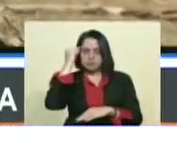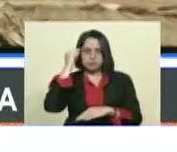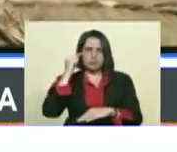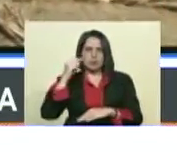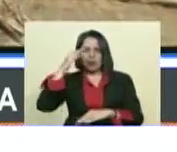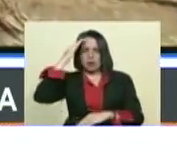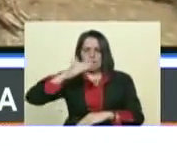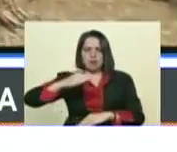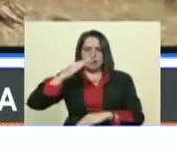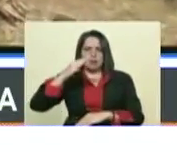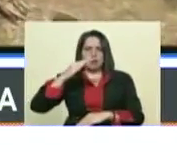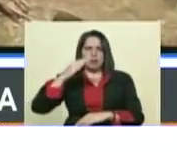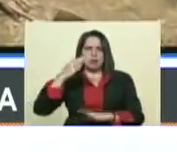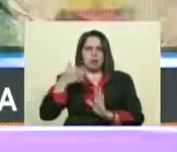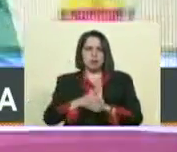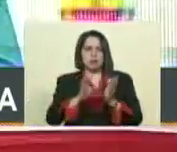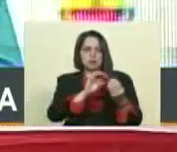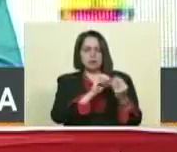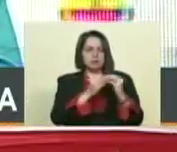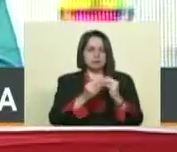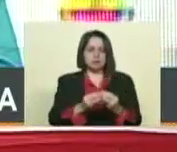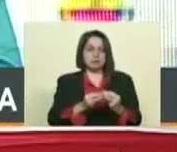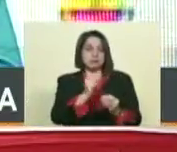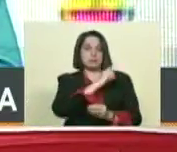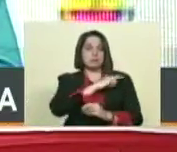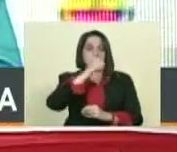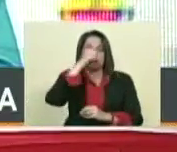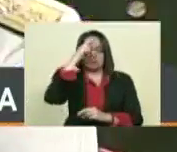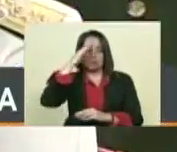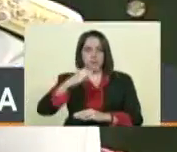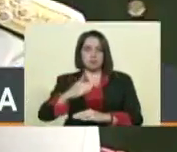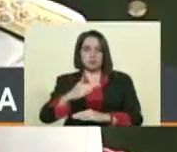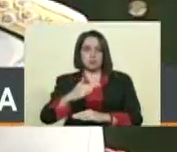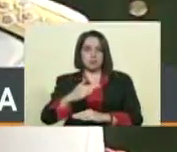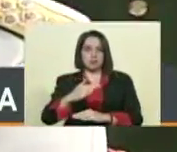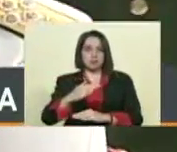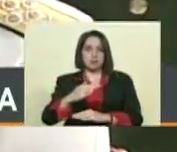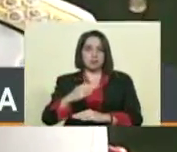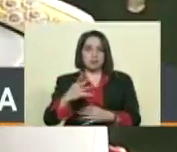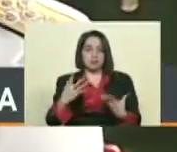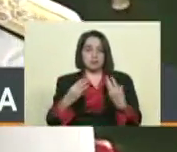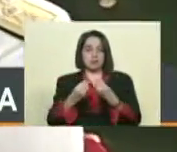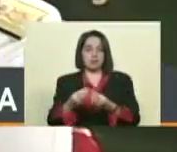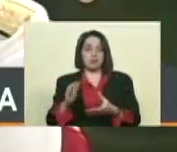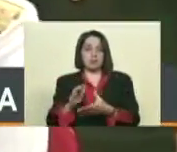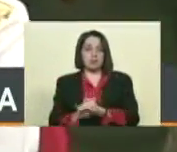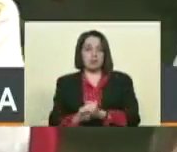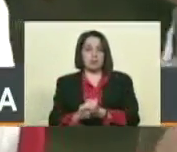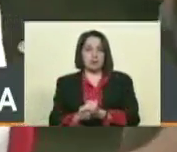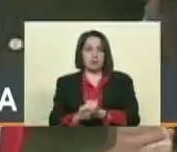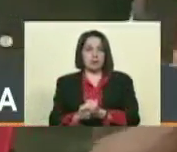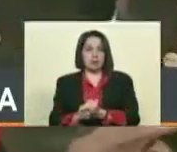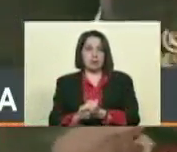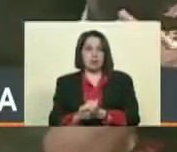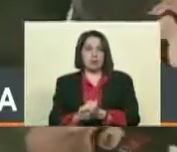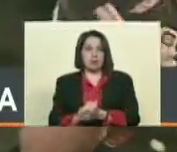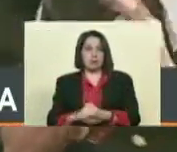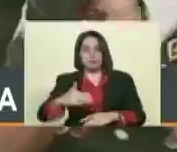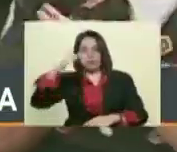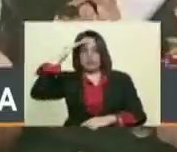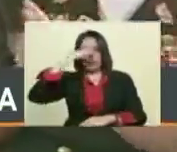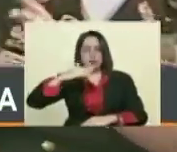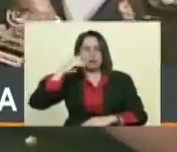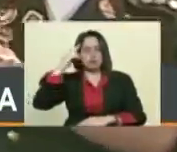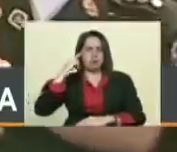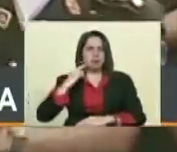comandante estratégico operacional, almirante en jefe, compañero Remigio Ceballos, al ejército